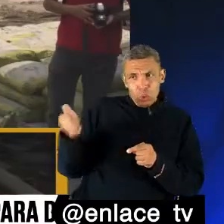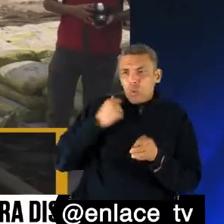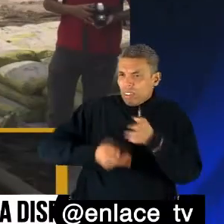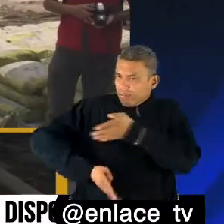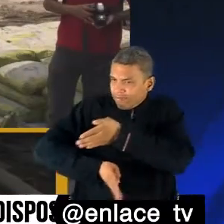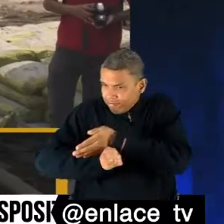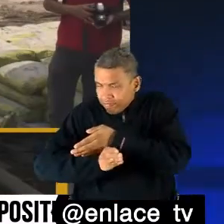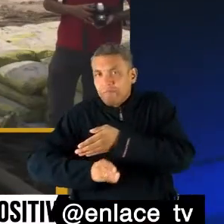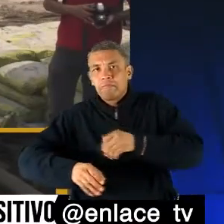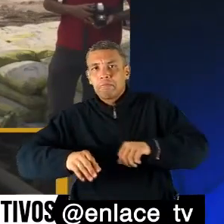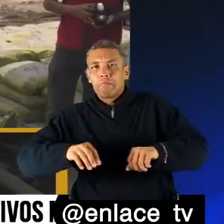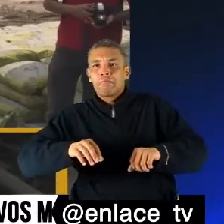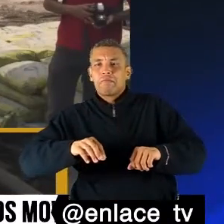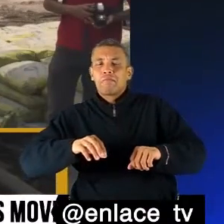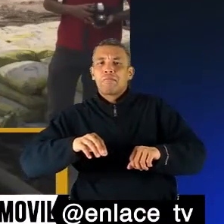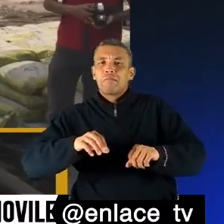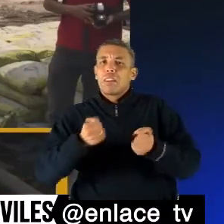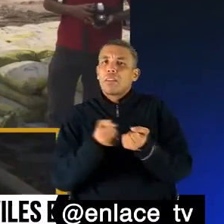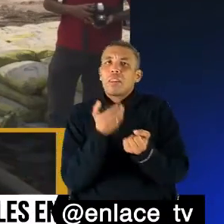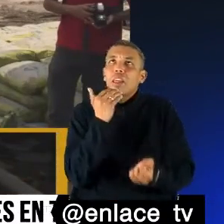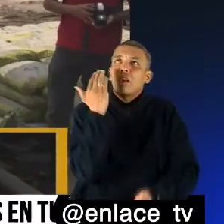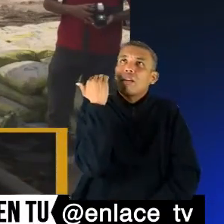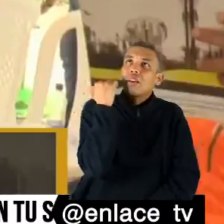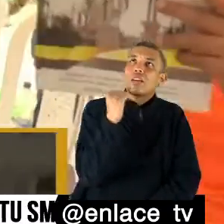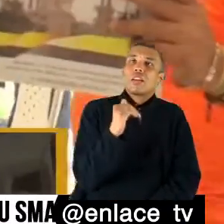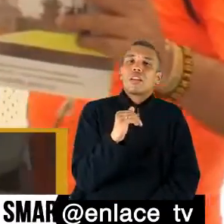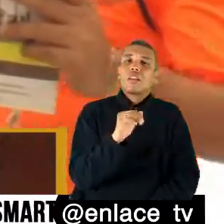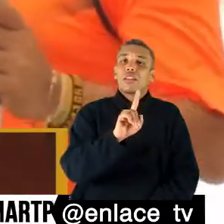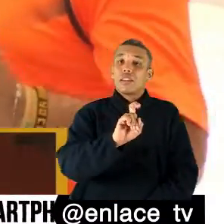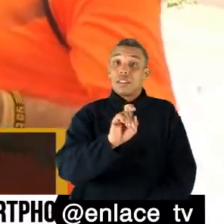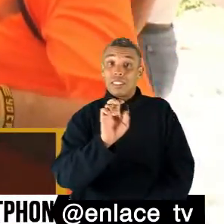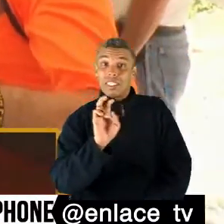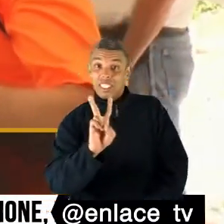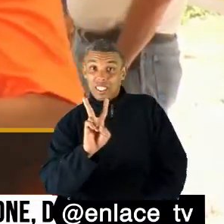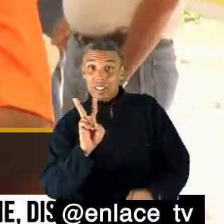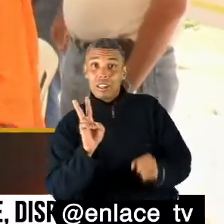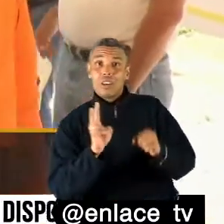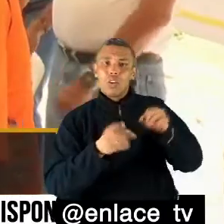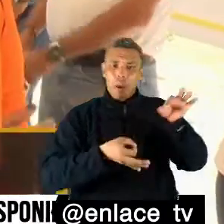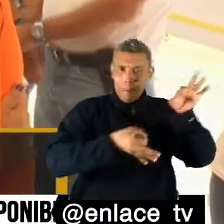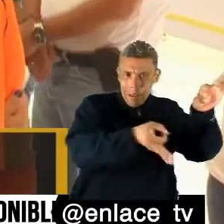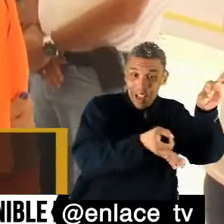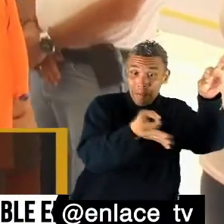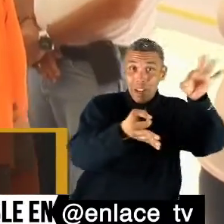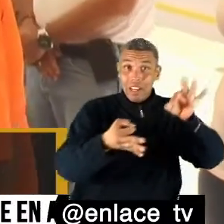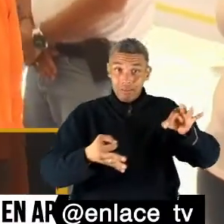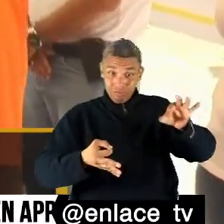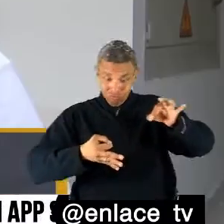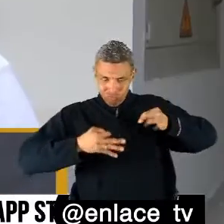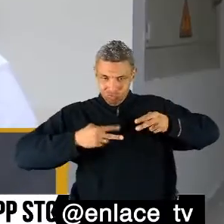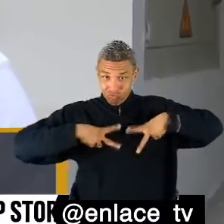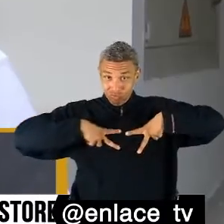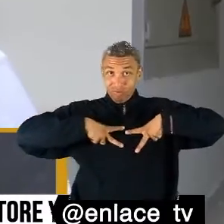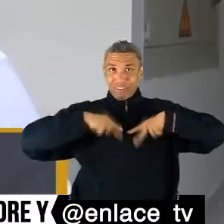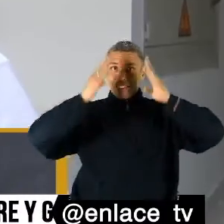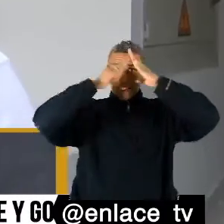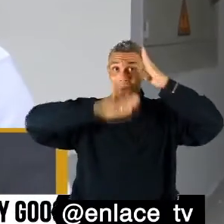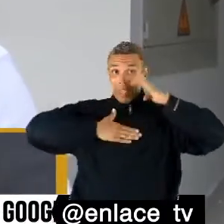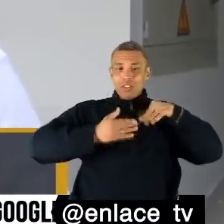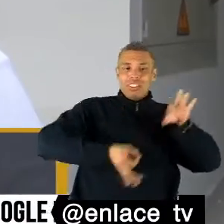no en vano. Este fin de semana entregamos 62 escrituras ya de un proyecto muy bueno que pues lleva más de 13 años, pero